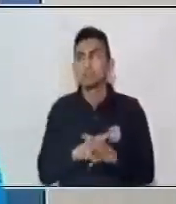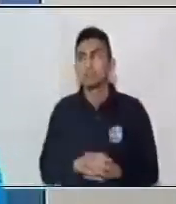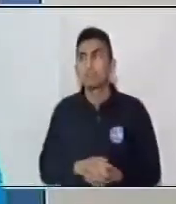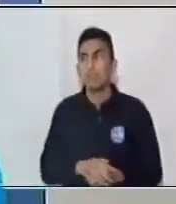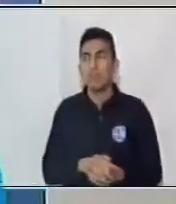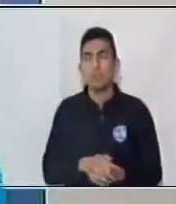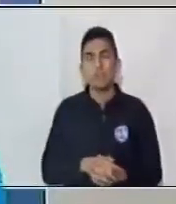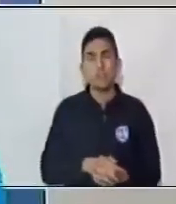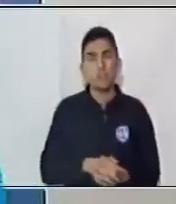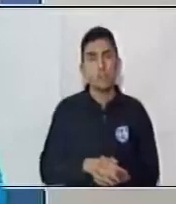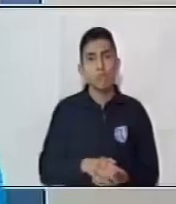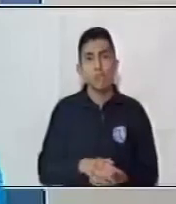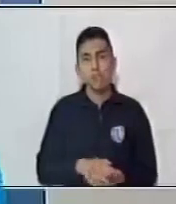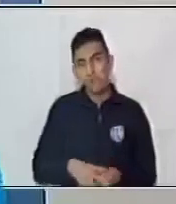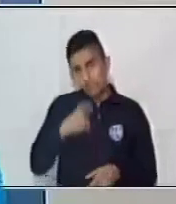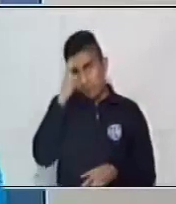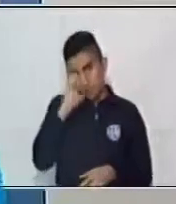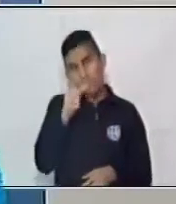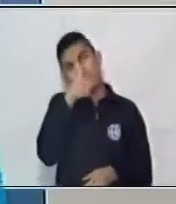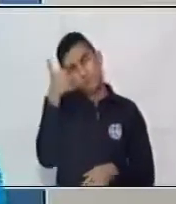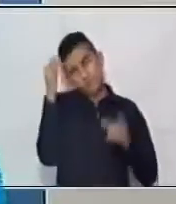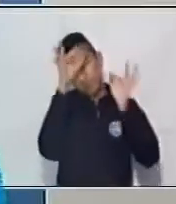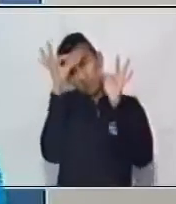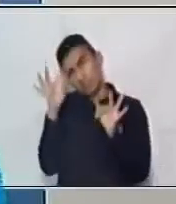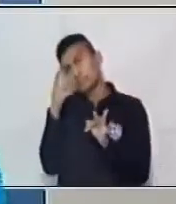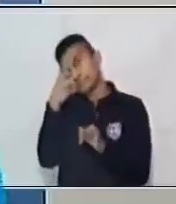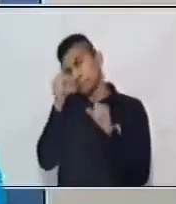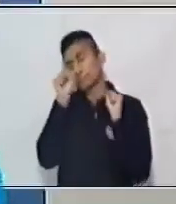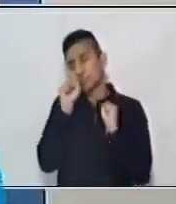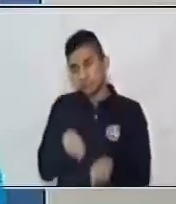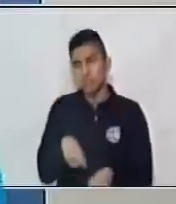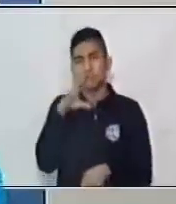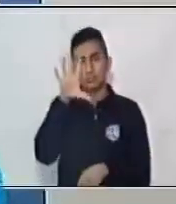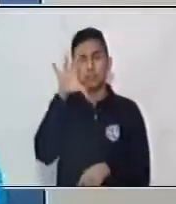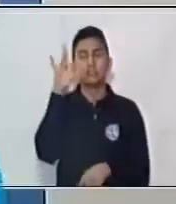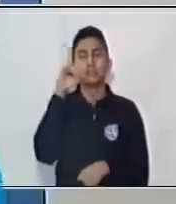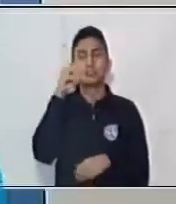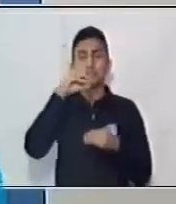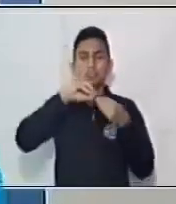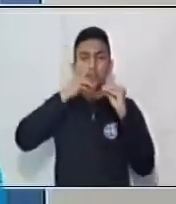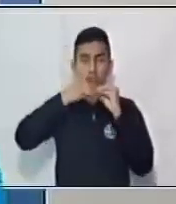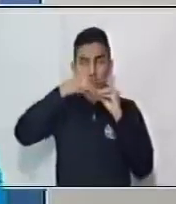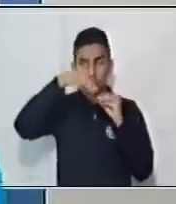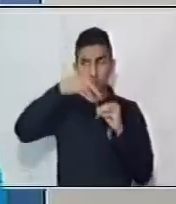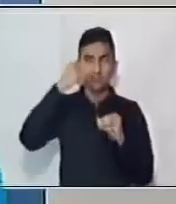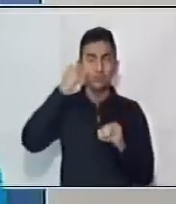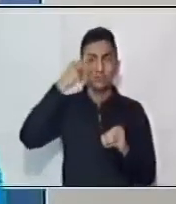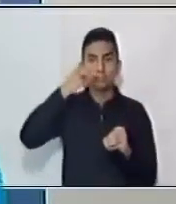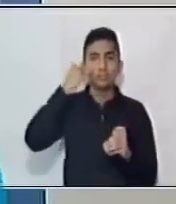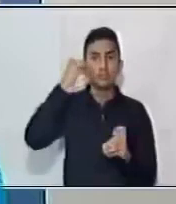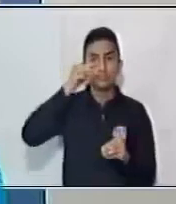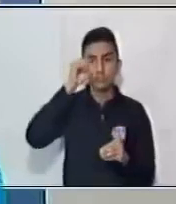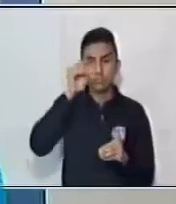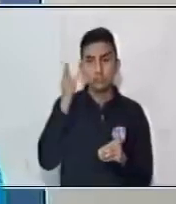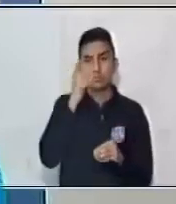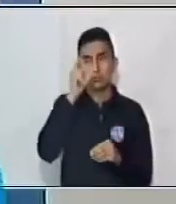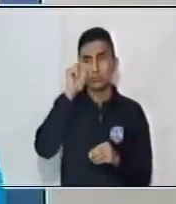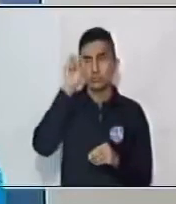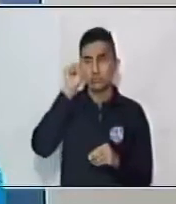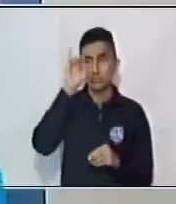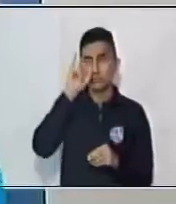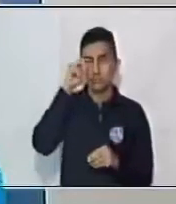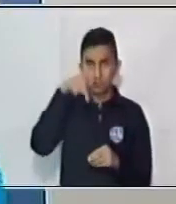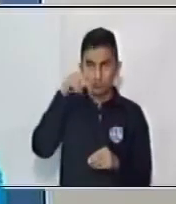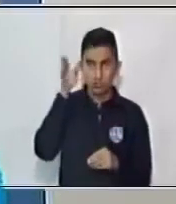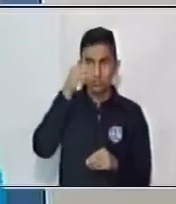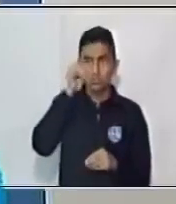en ambos números. Esa es la otra forma en la que ustedes pueden encontrar el mínimo común múltiplo. Muy bien,